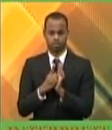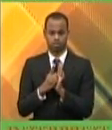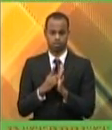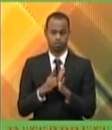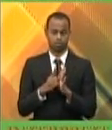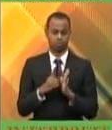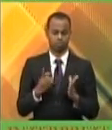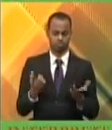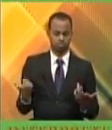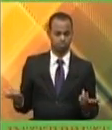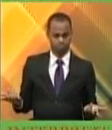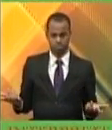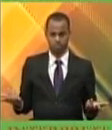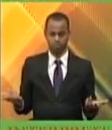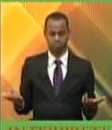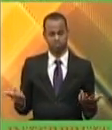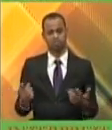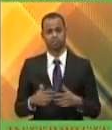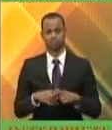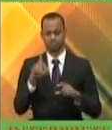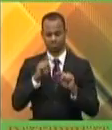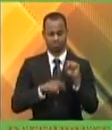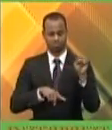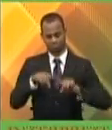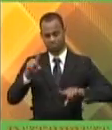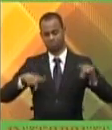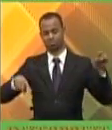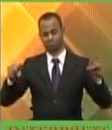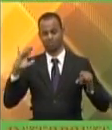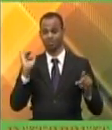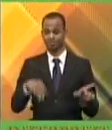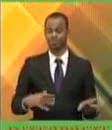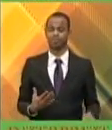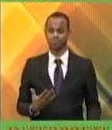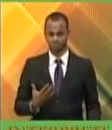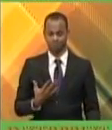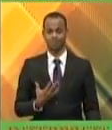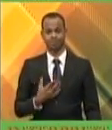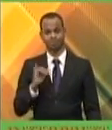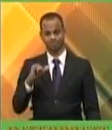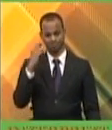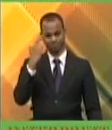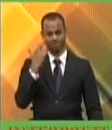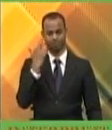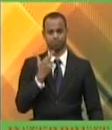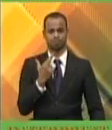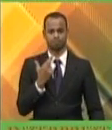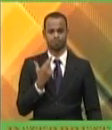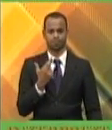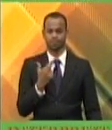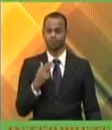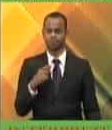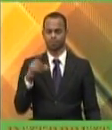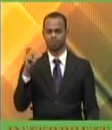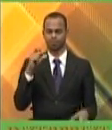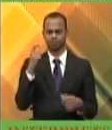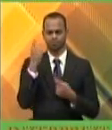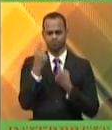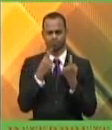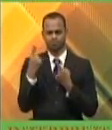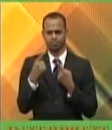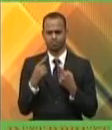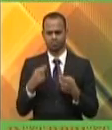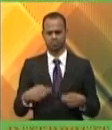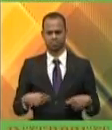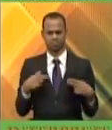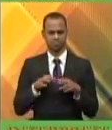tenemos discapacidades podemos tener discapacidad de cualquier índole y por eso no no debemos ser considerado menos